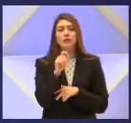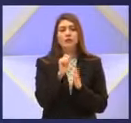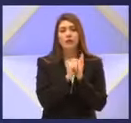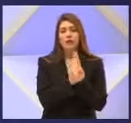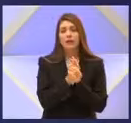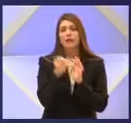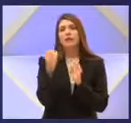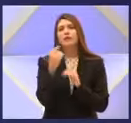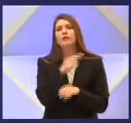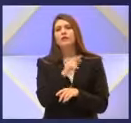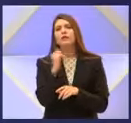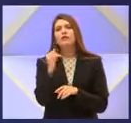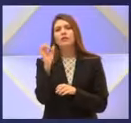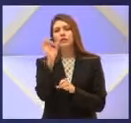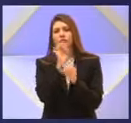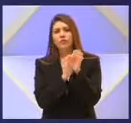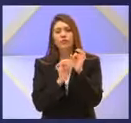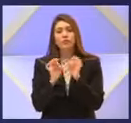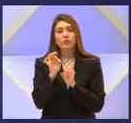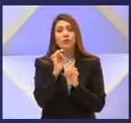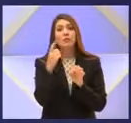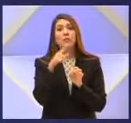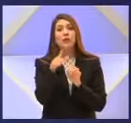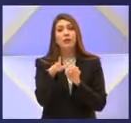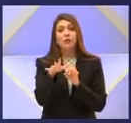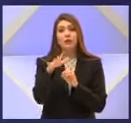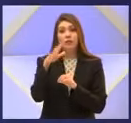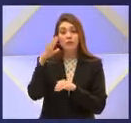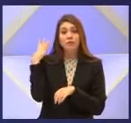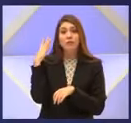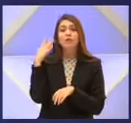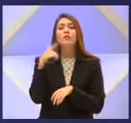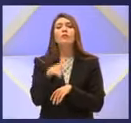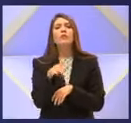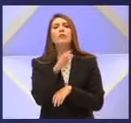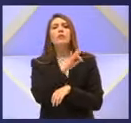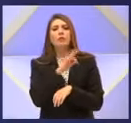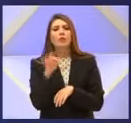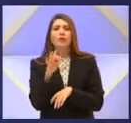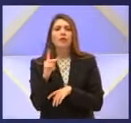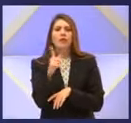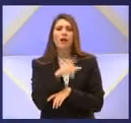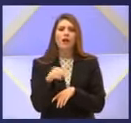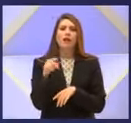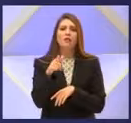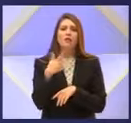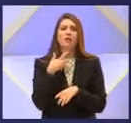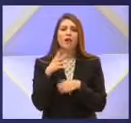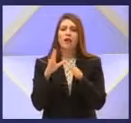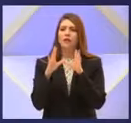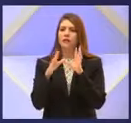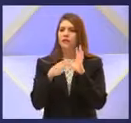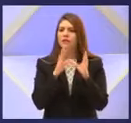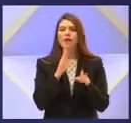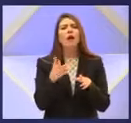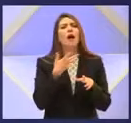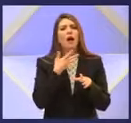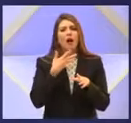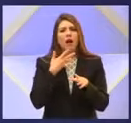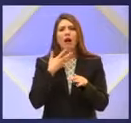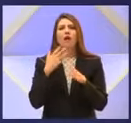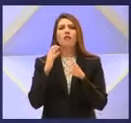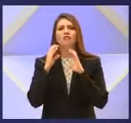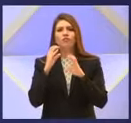por la velocidad que lleva es suficiente para causar daño a los satélites aunque llevan cierto tipo de protección y va